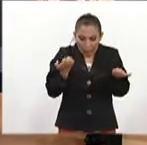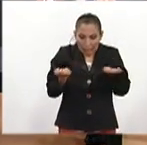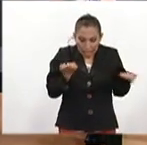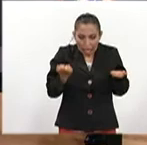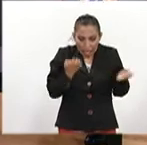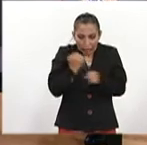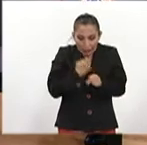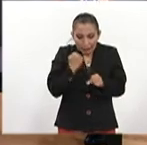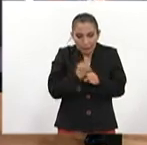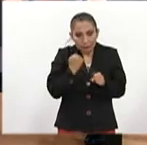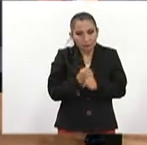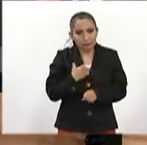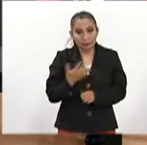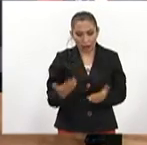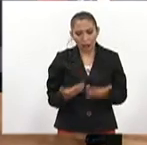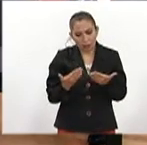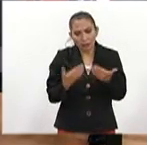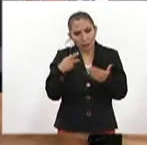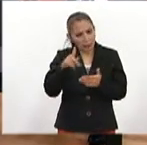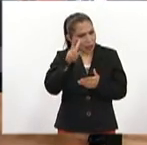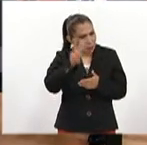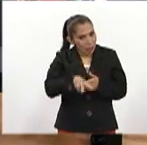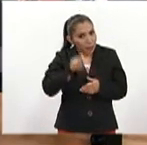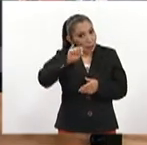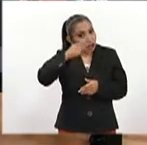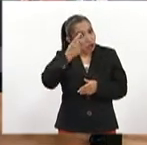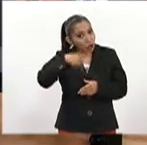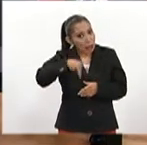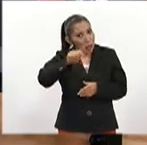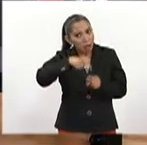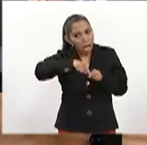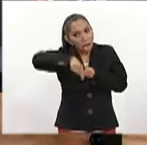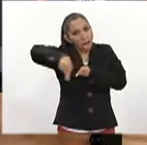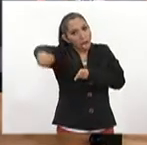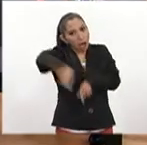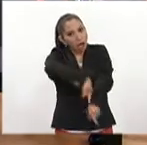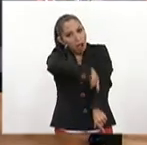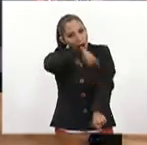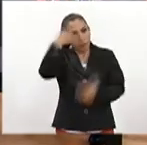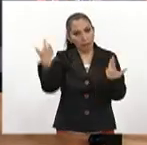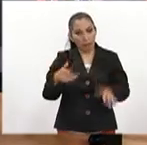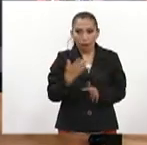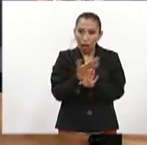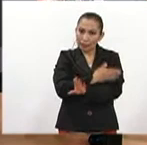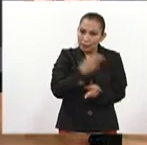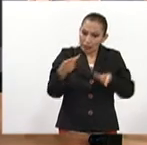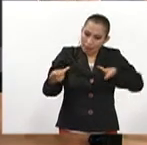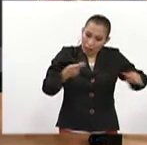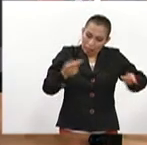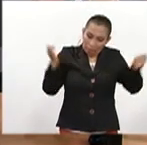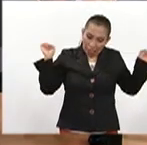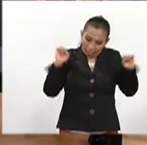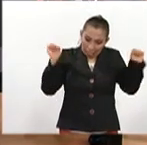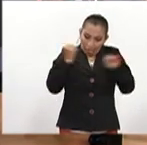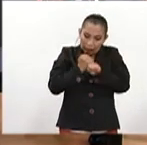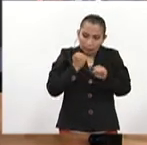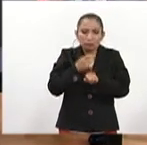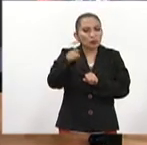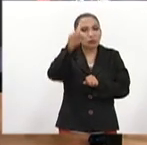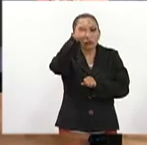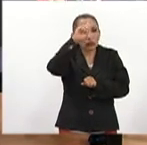supuesto, que sabemos que ya 21 kilómetros es muy motivante, pero realmente correr 21 kilómetros es algo que requiere preparación, reto. ¿Ustedes qué